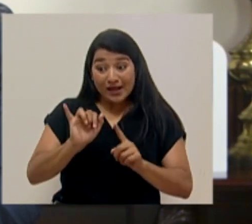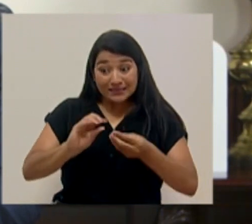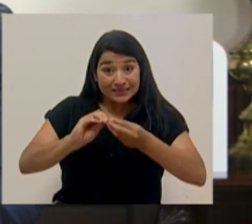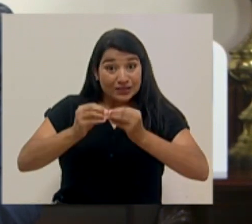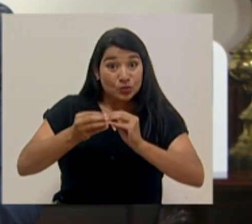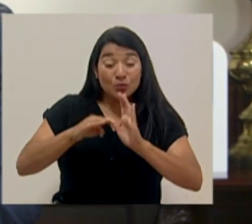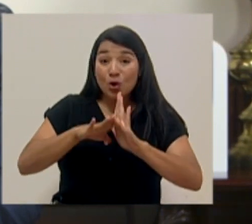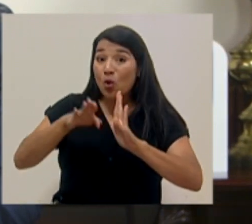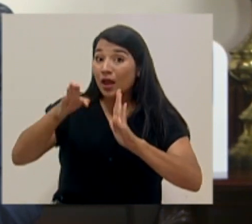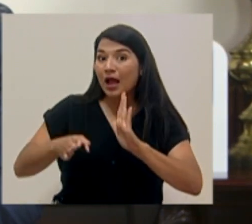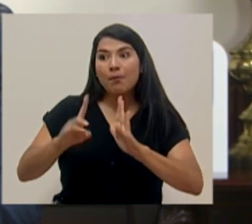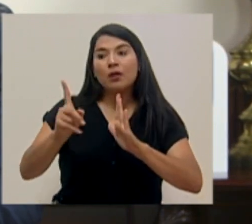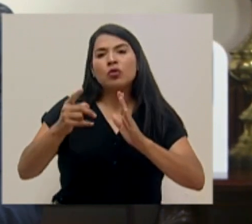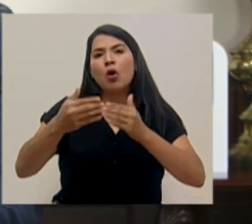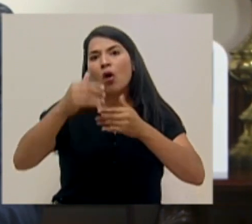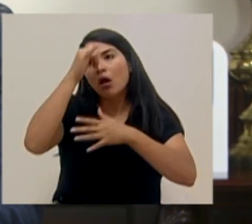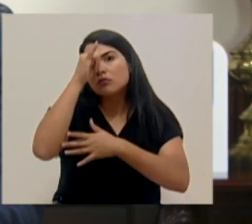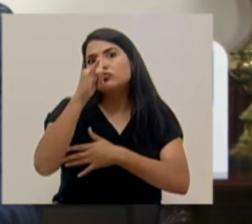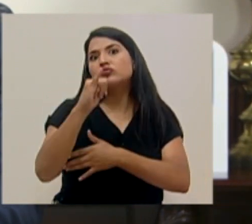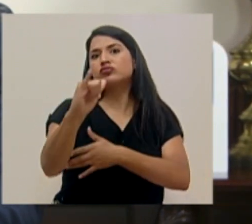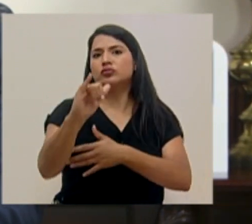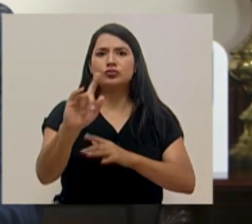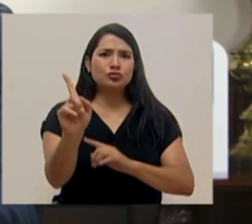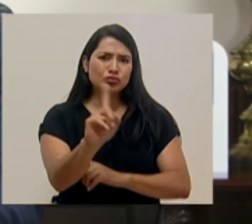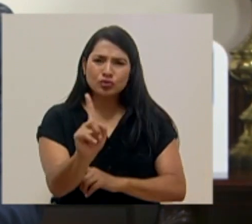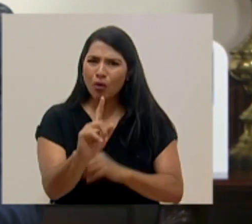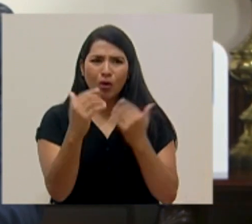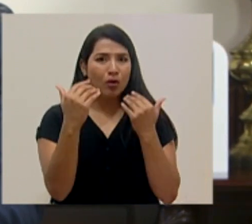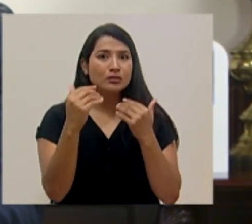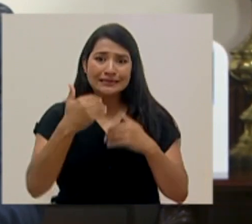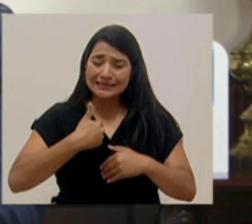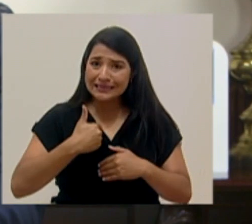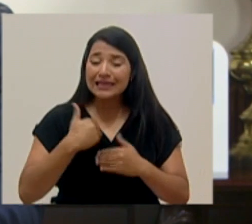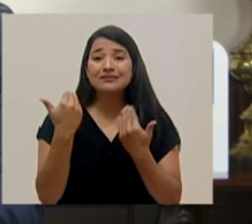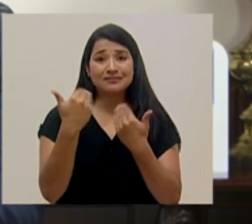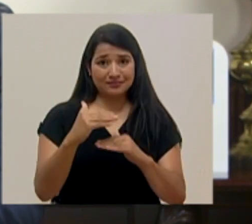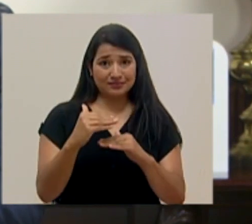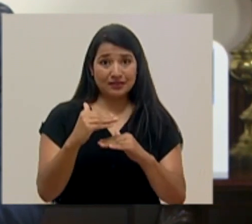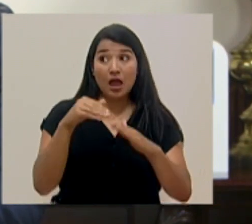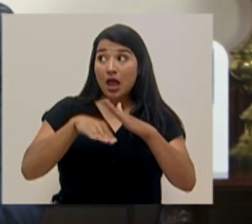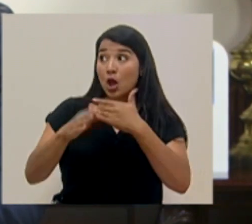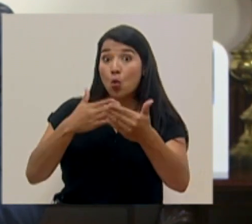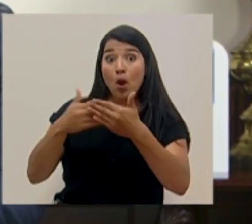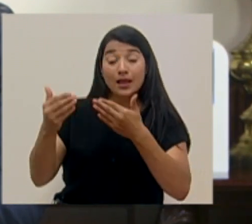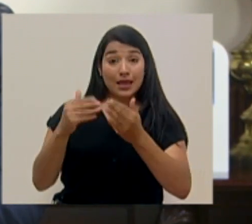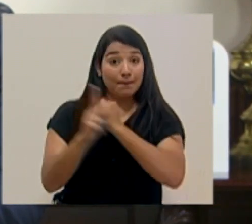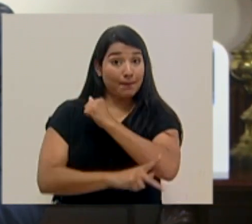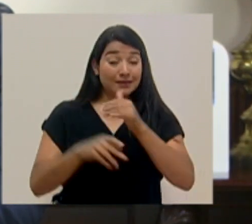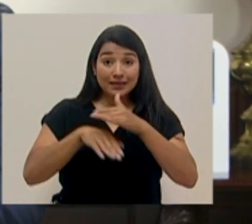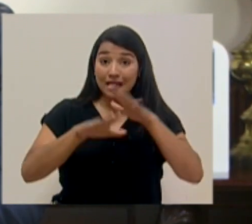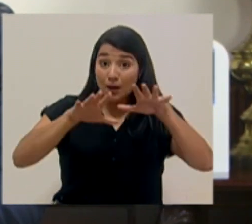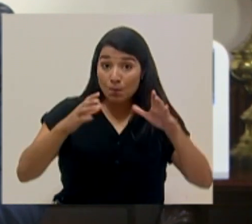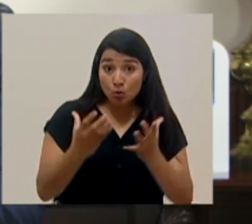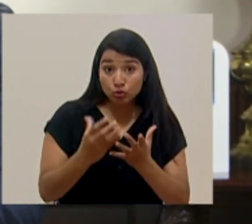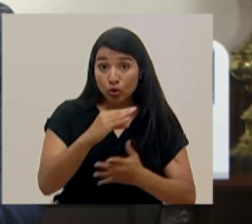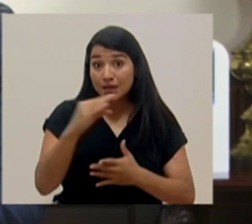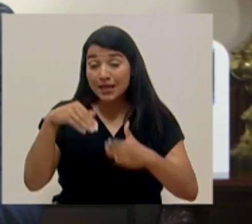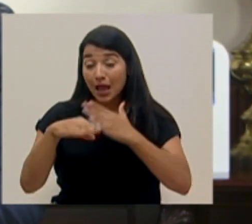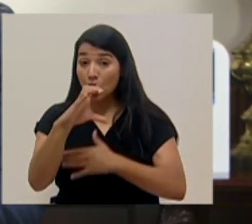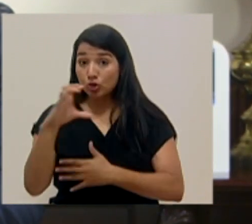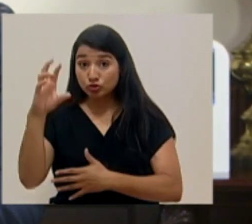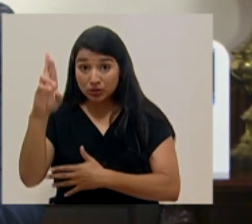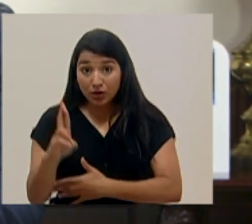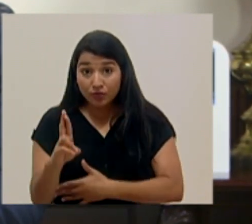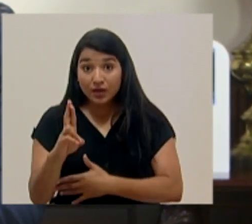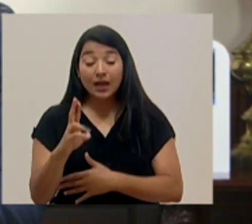es ilimitada. No lo es en ningún país del mundo y tampoco en Costa Rica. Los cierres y